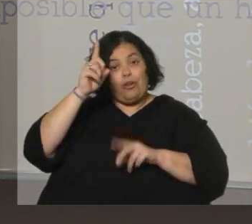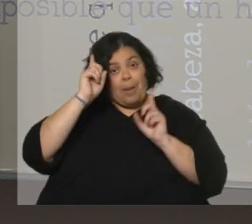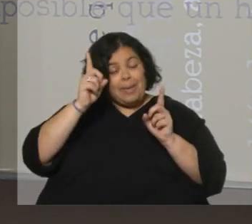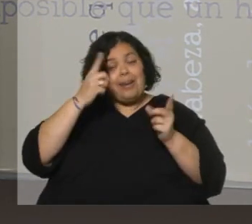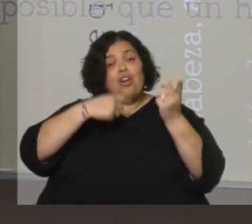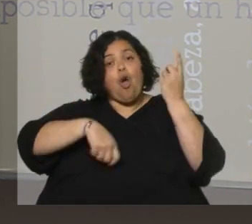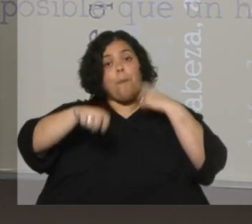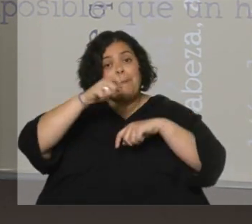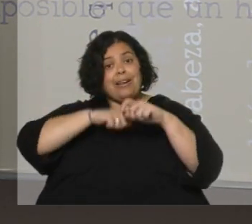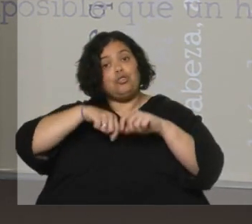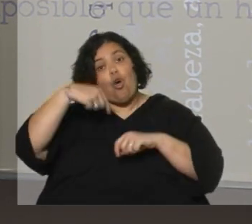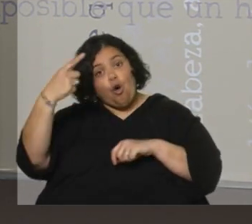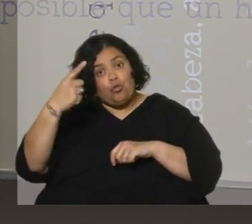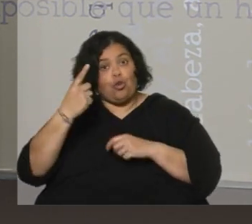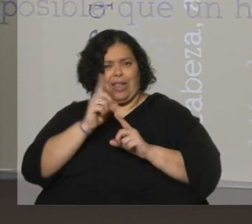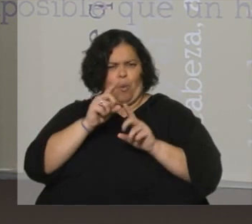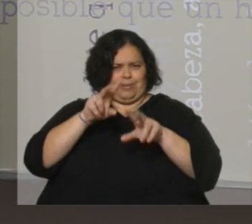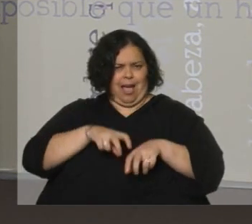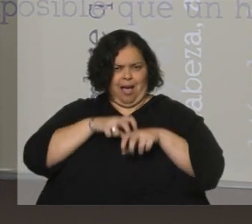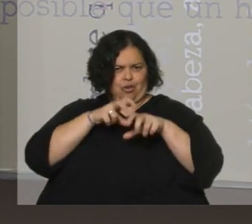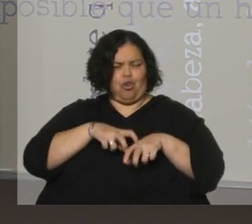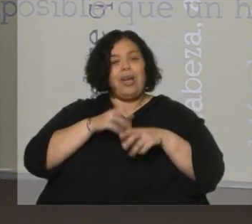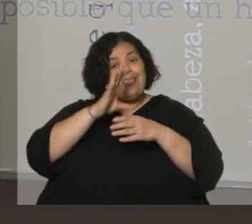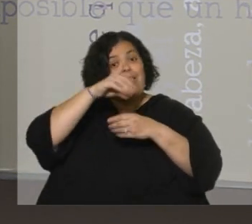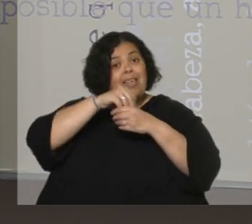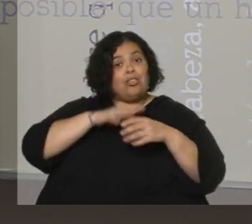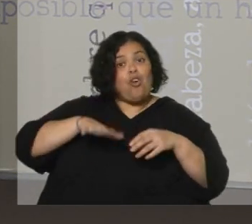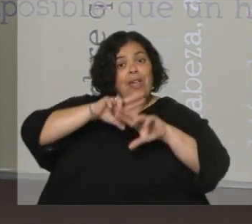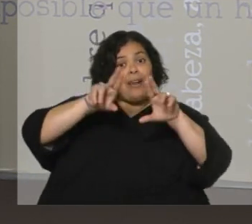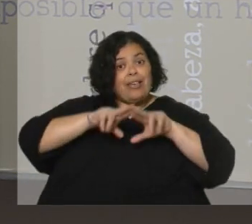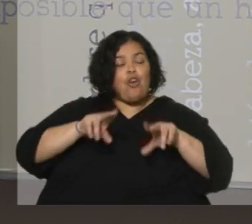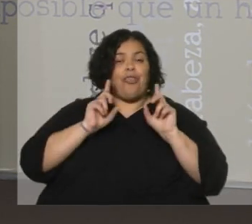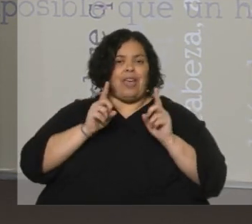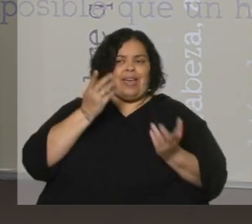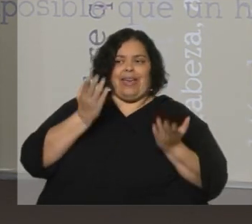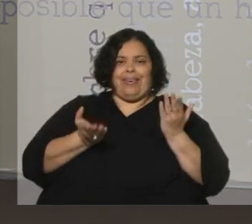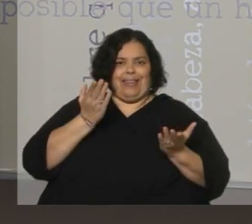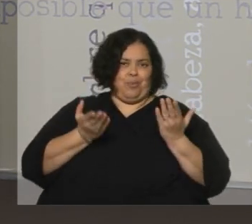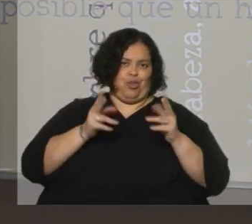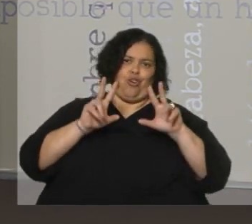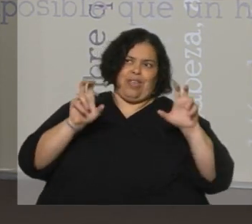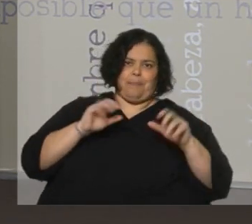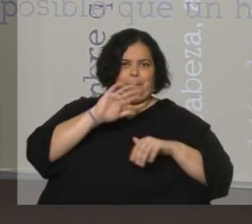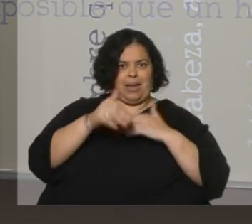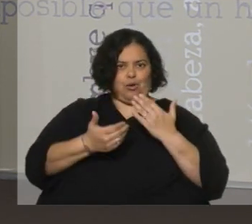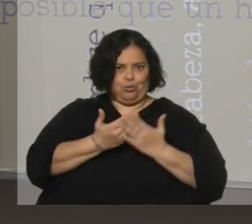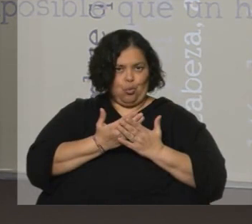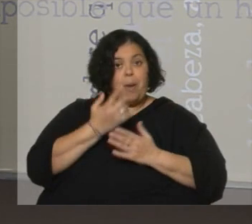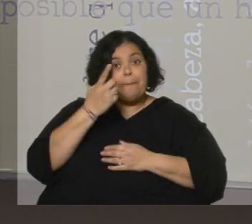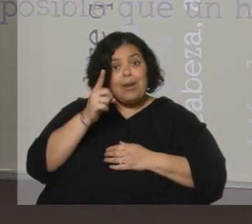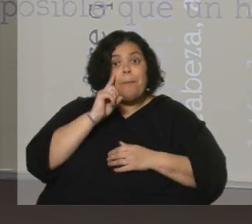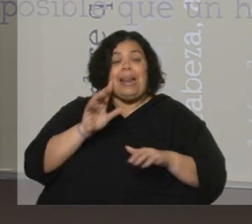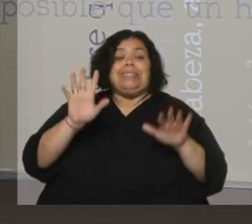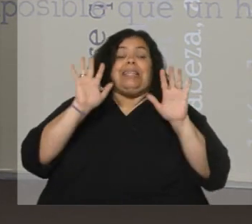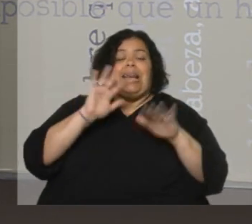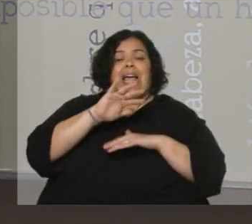este que no es agro que es dentro de la región entonces hay que tener un equilibrio ahí en el tema mercosur pero parecería que el el mercosur no nos